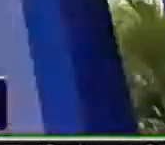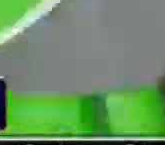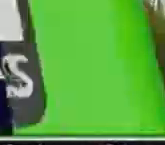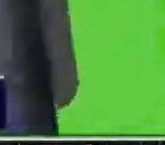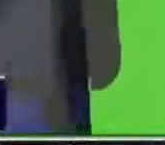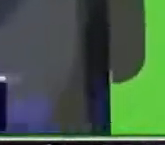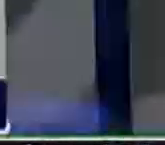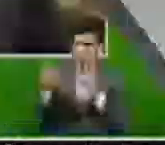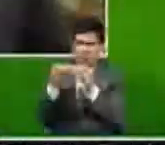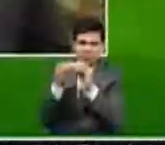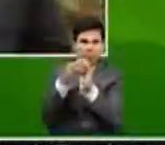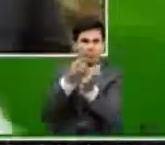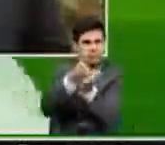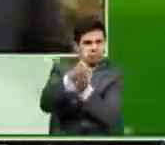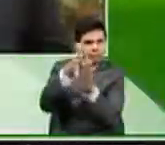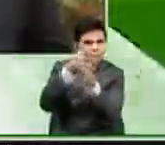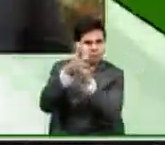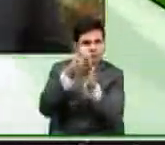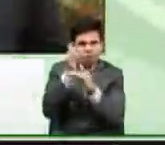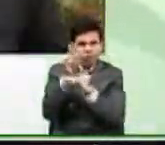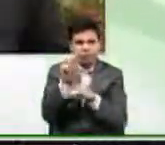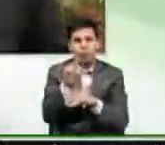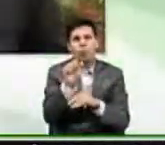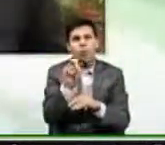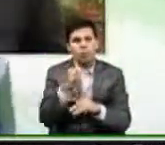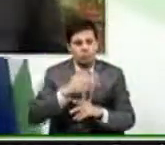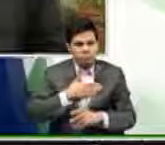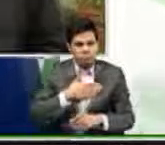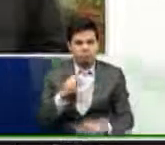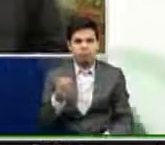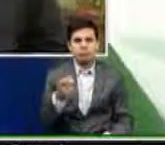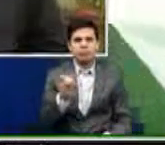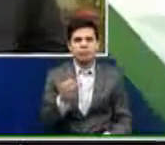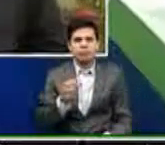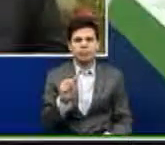momento siguen ustedes combatientes noticias con la cámara de juan carlos báez informó gustavo ruiz muy buenas tardes